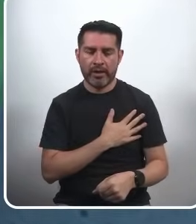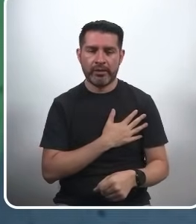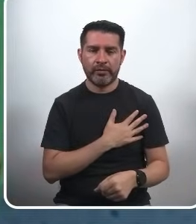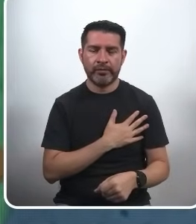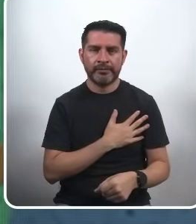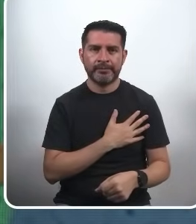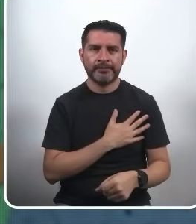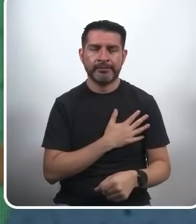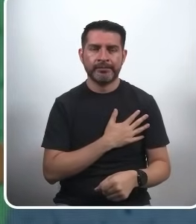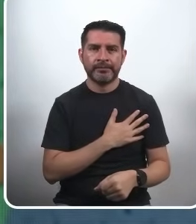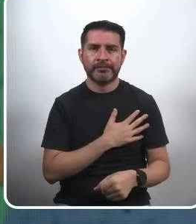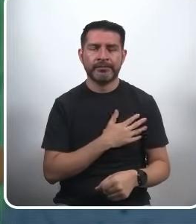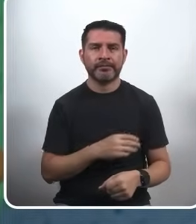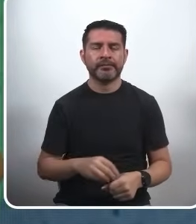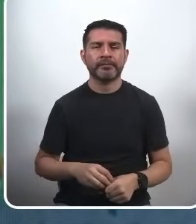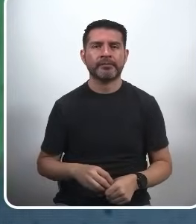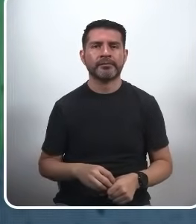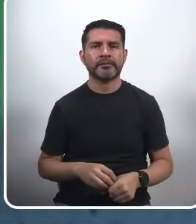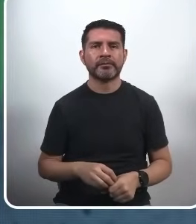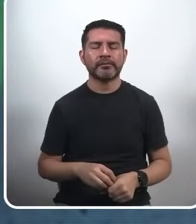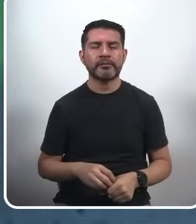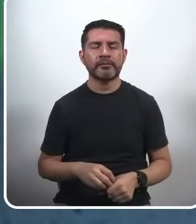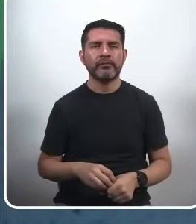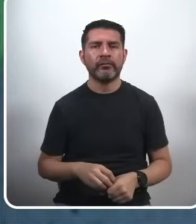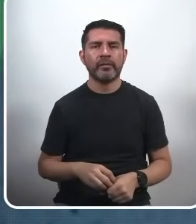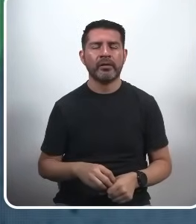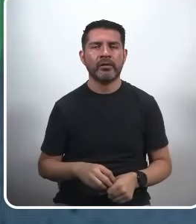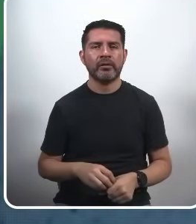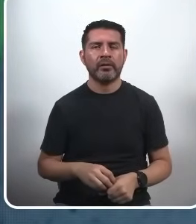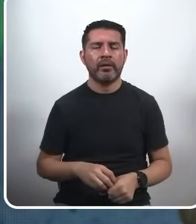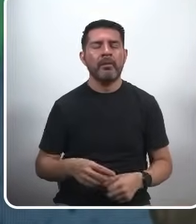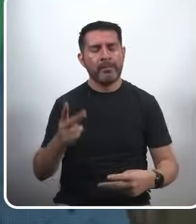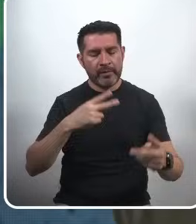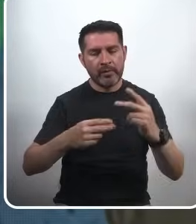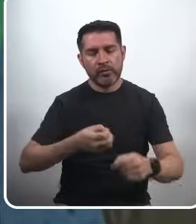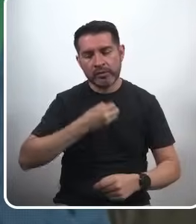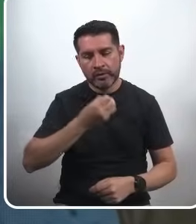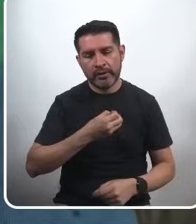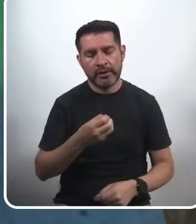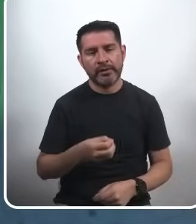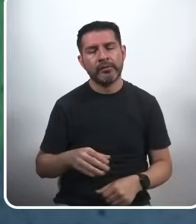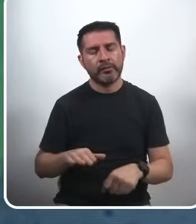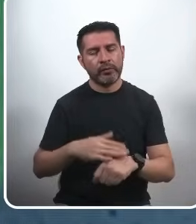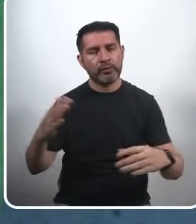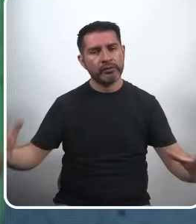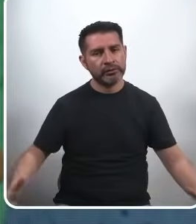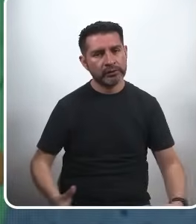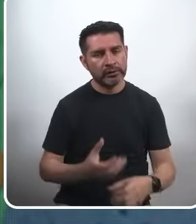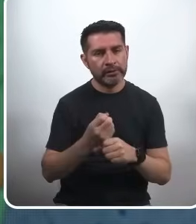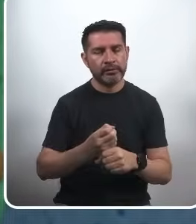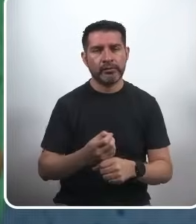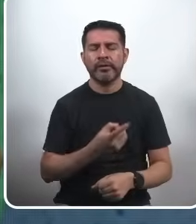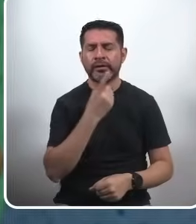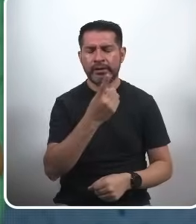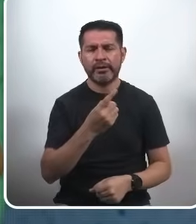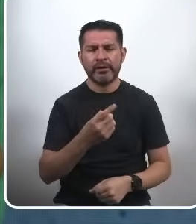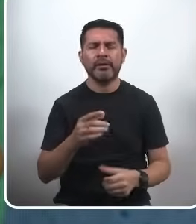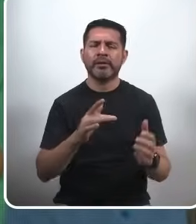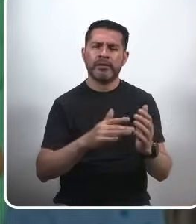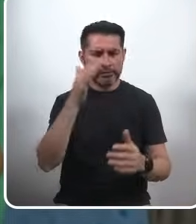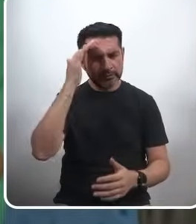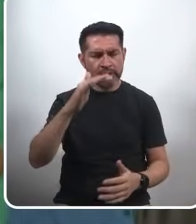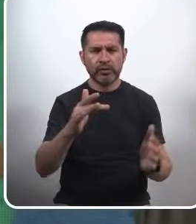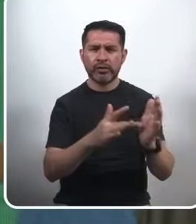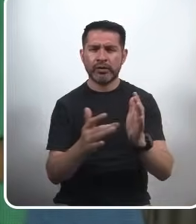salvación. ¿Quieres cerrar tus ojos? Y hagamos esta oración juntos. Dí conmigo: Señor Jesús, creo